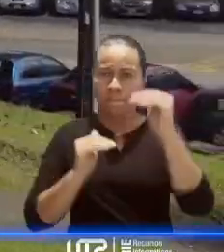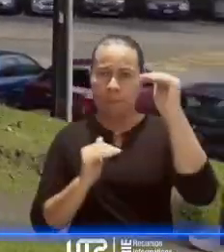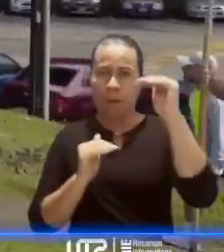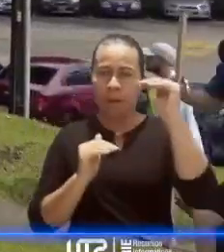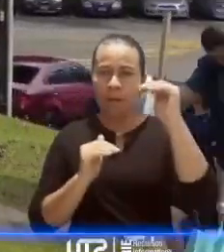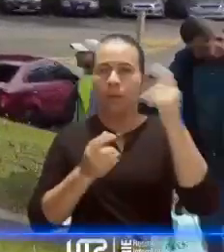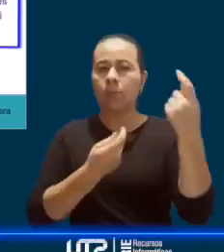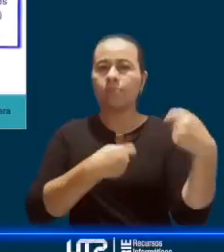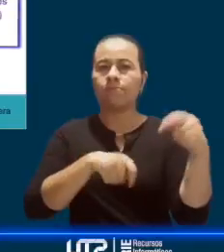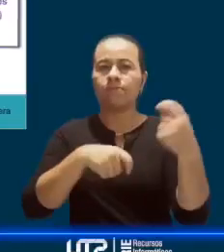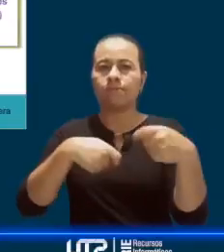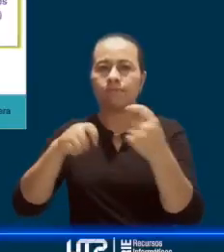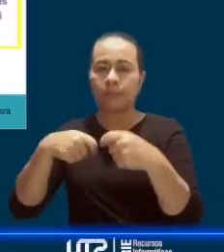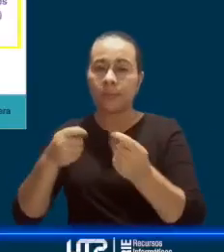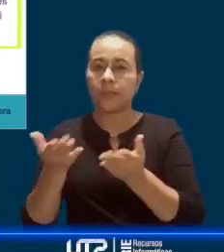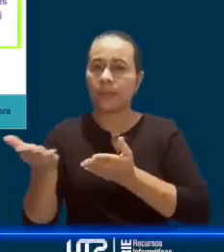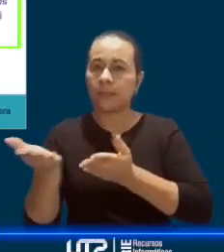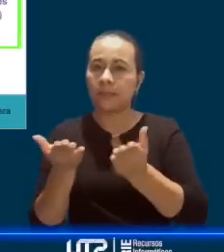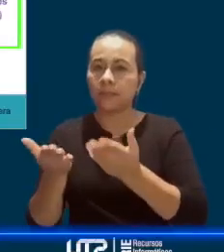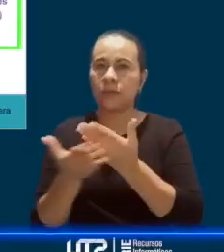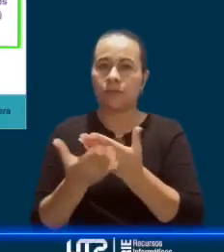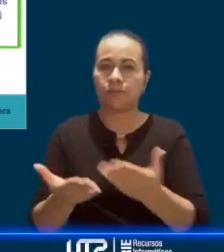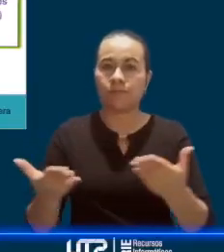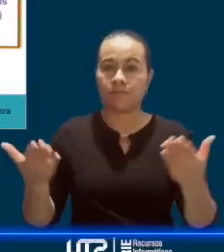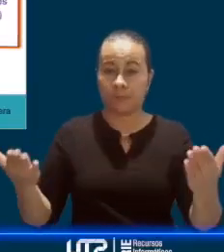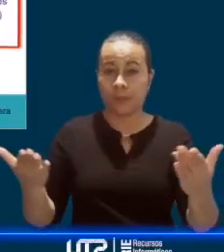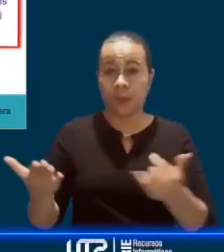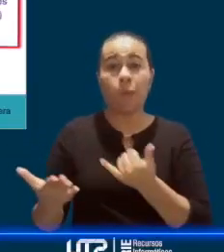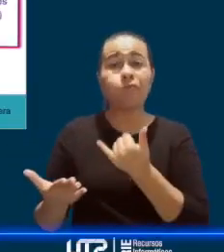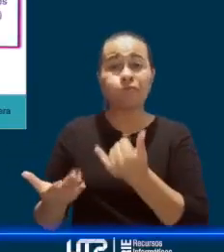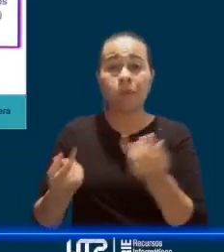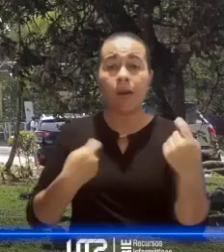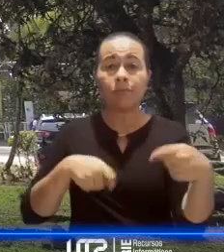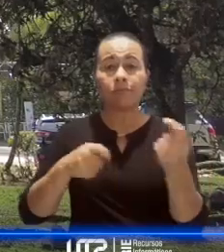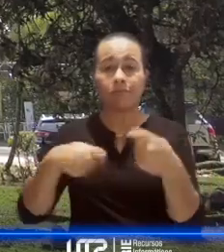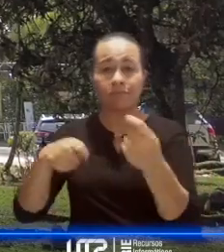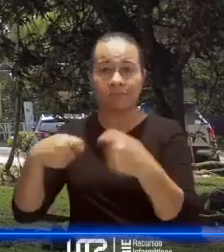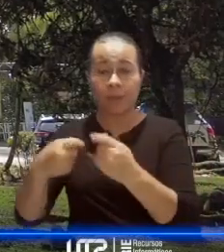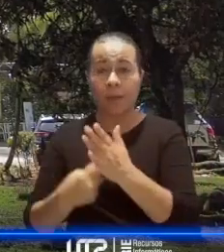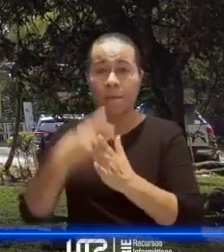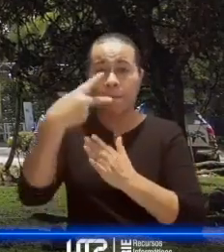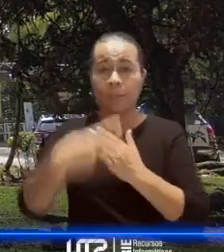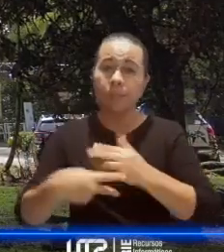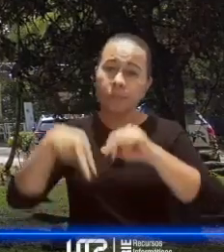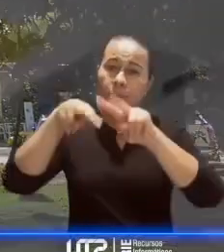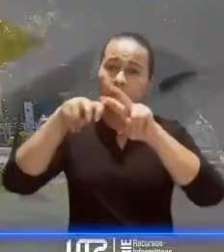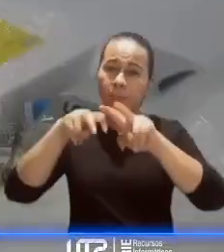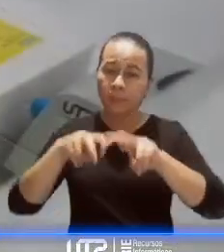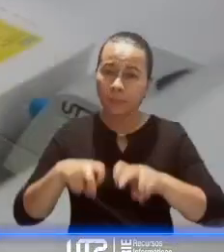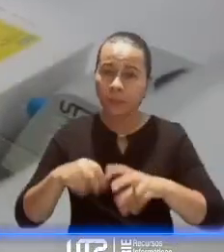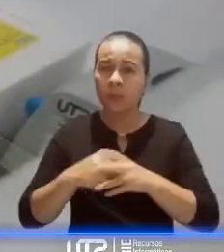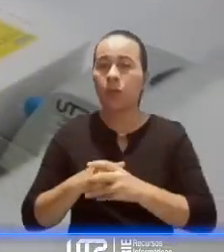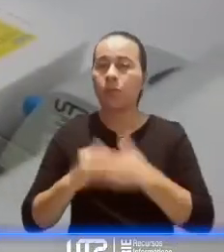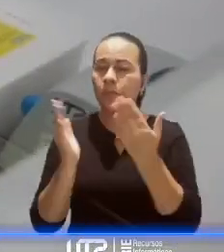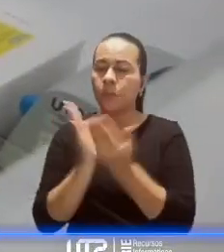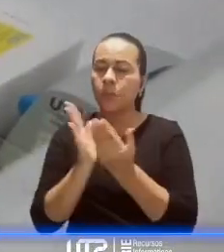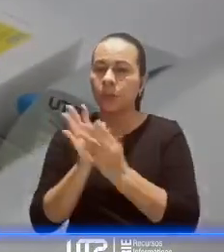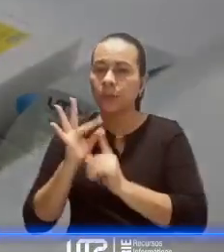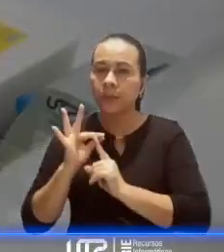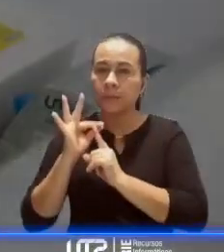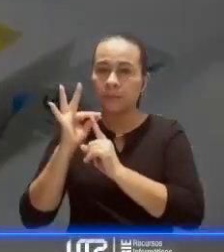la mayor corresponde a los ingresos de venta de bienes y servicios, que incluye la cuenta de operación comercial y los proyectos de